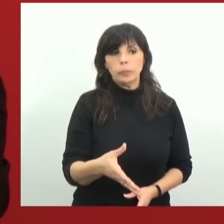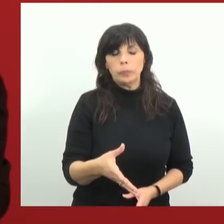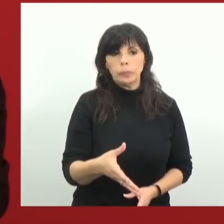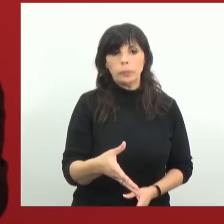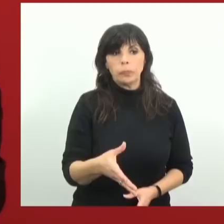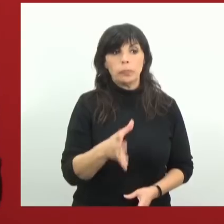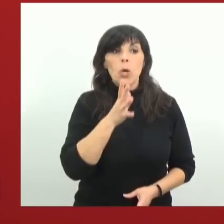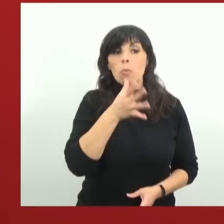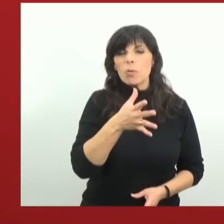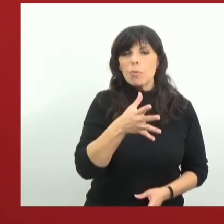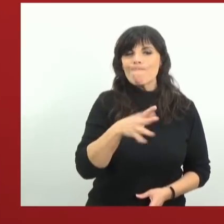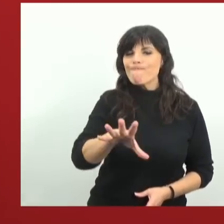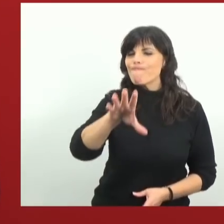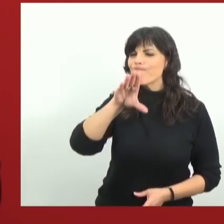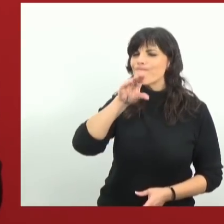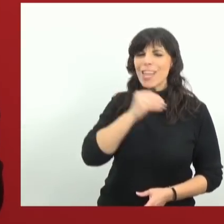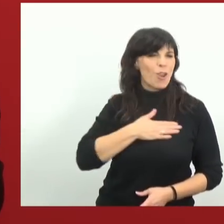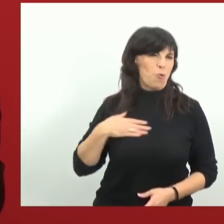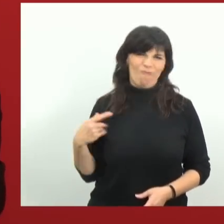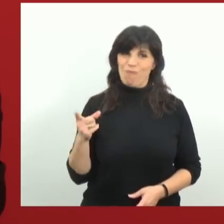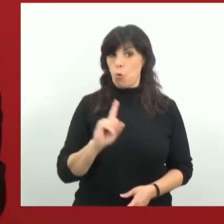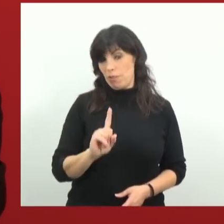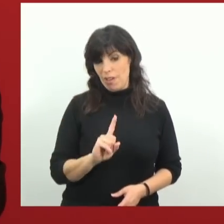porque no quiere entenderlo.